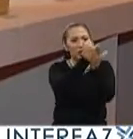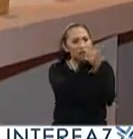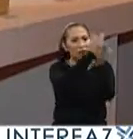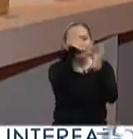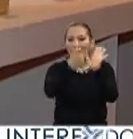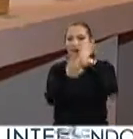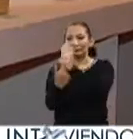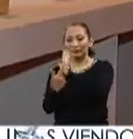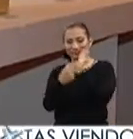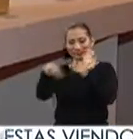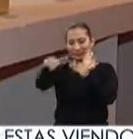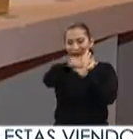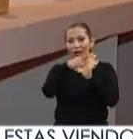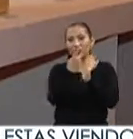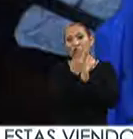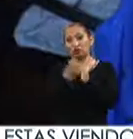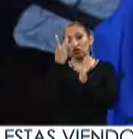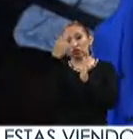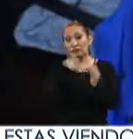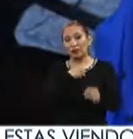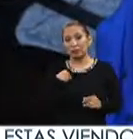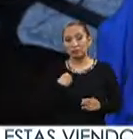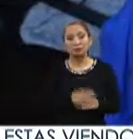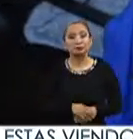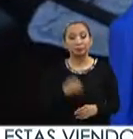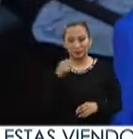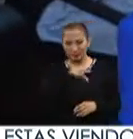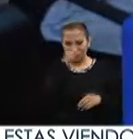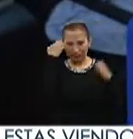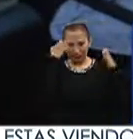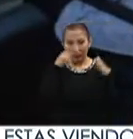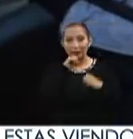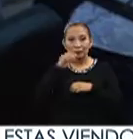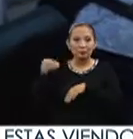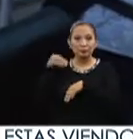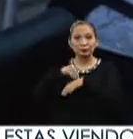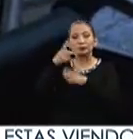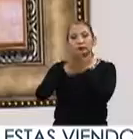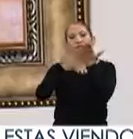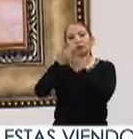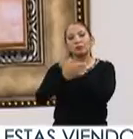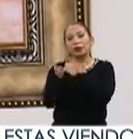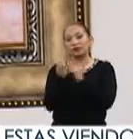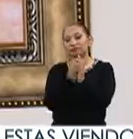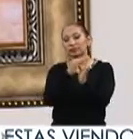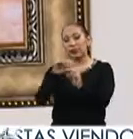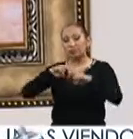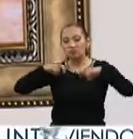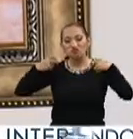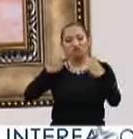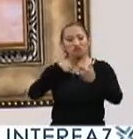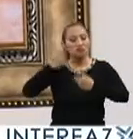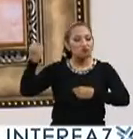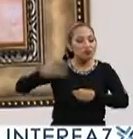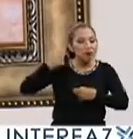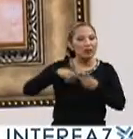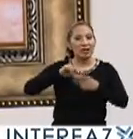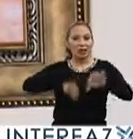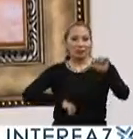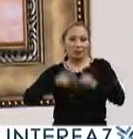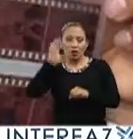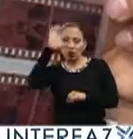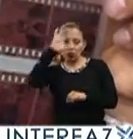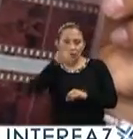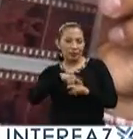tratar de mostrar a los 102 miembros. Además de la exposición, se implementará un programa académico con mesas redondas, conferencias y